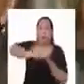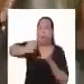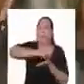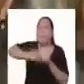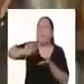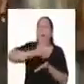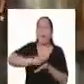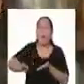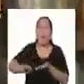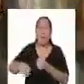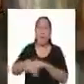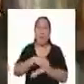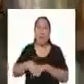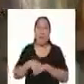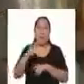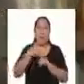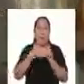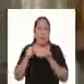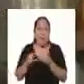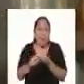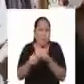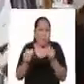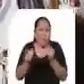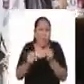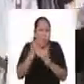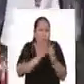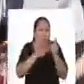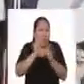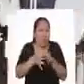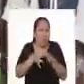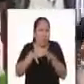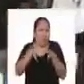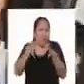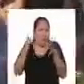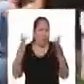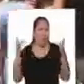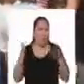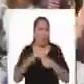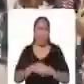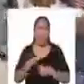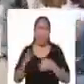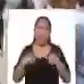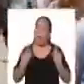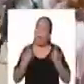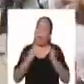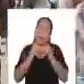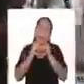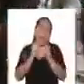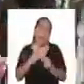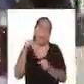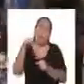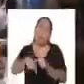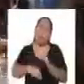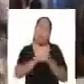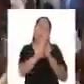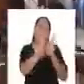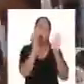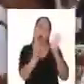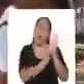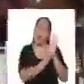es un número tan grande que estas medidas no van a poder tener, no se van a poder mantener en el tiempo, ¿no? Se